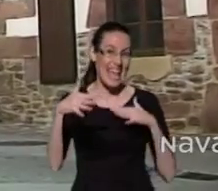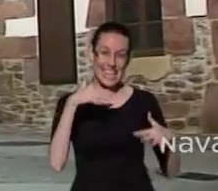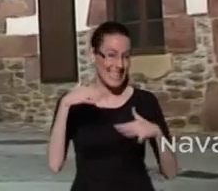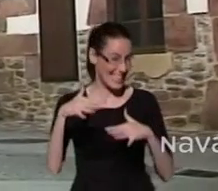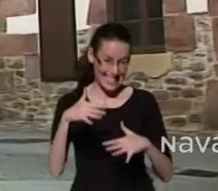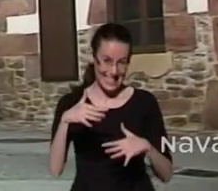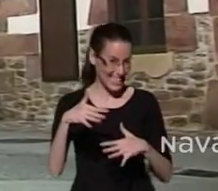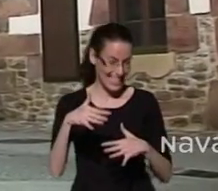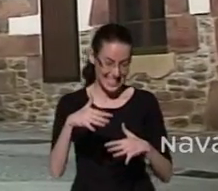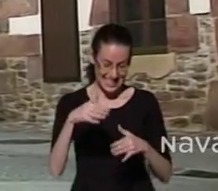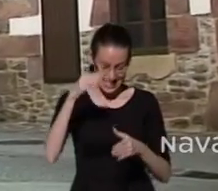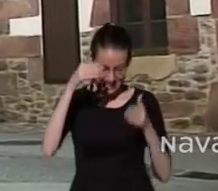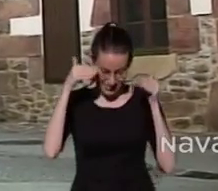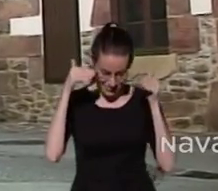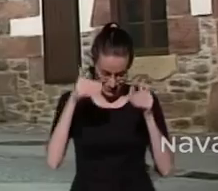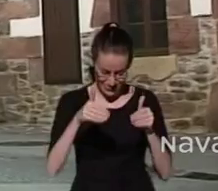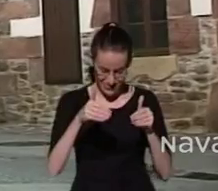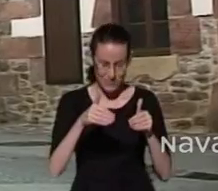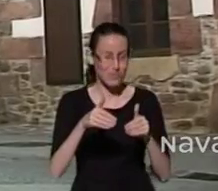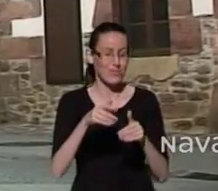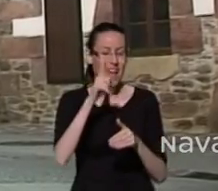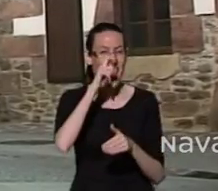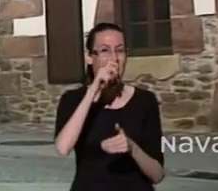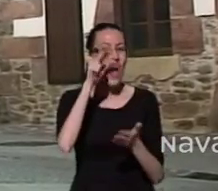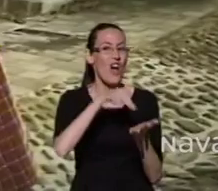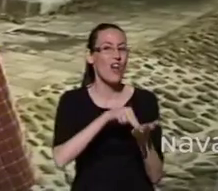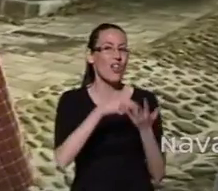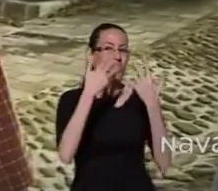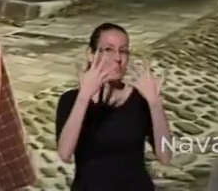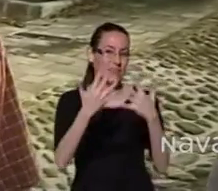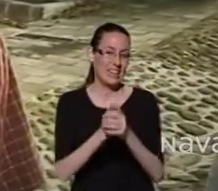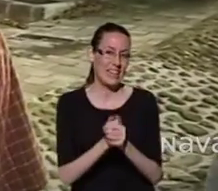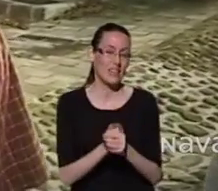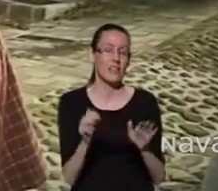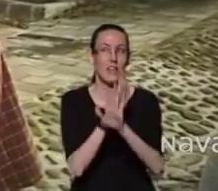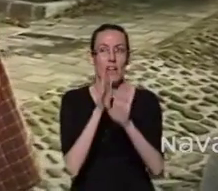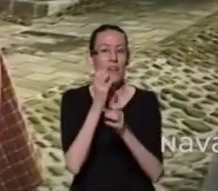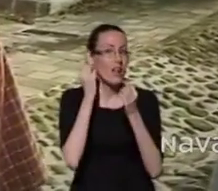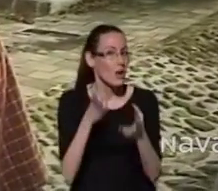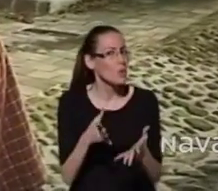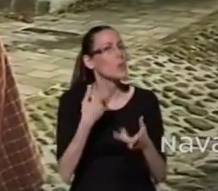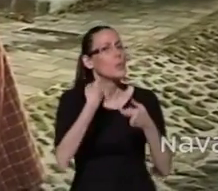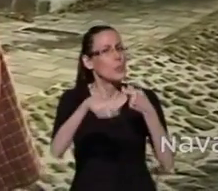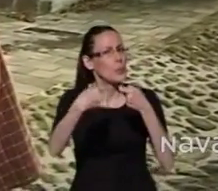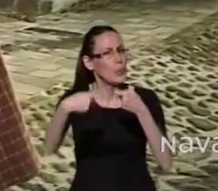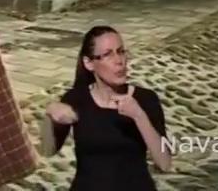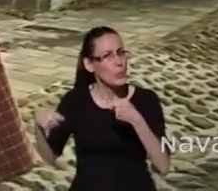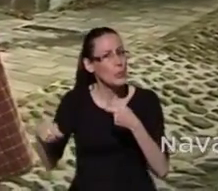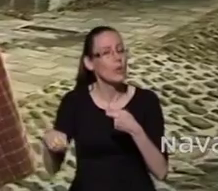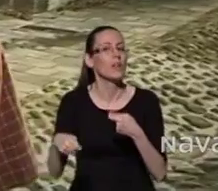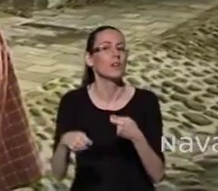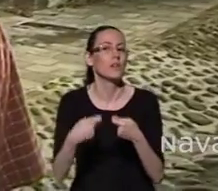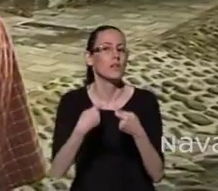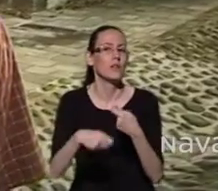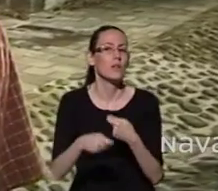2010, y bueno, al final todo salió bien, no me despedieron, pero y se vendió muy bien el libro, 1.260 ejemplares